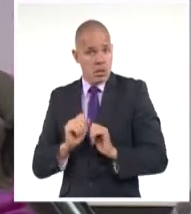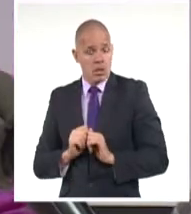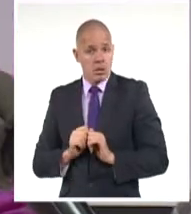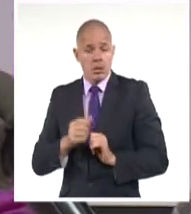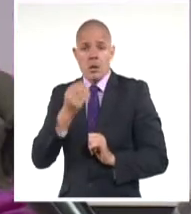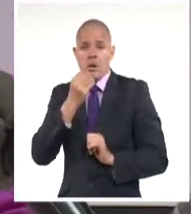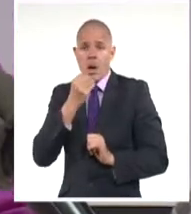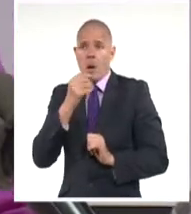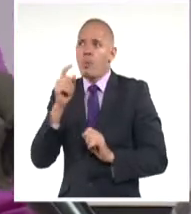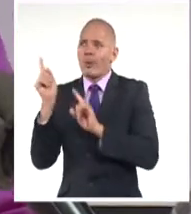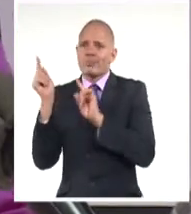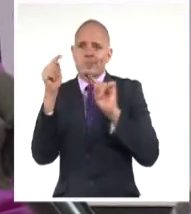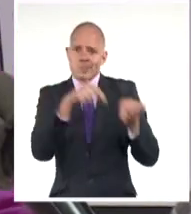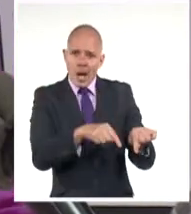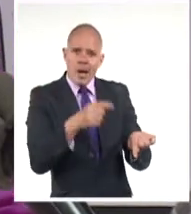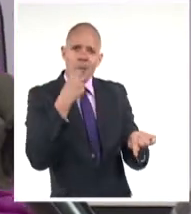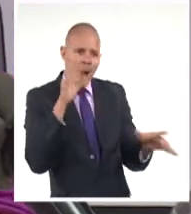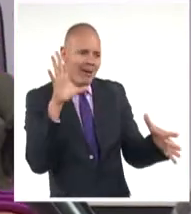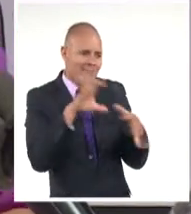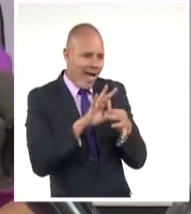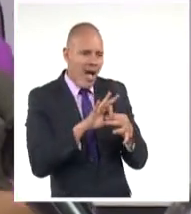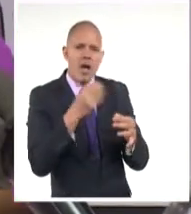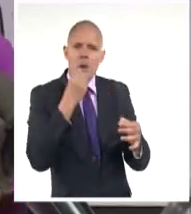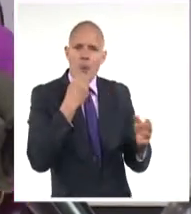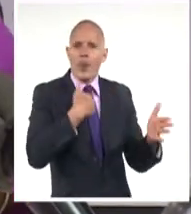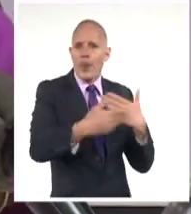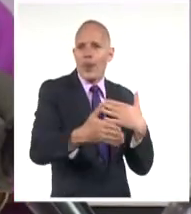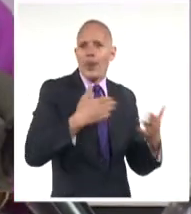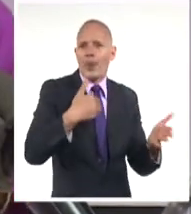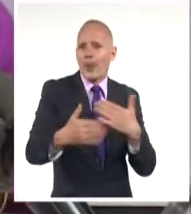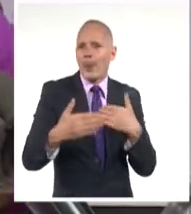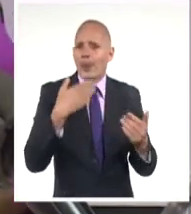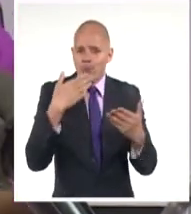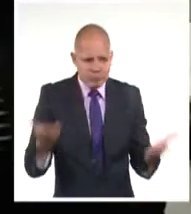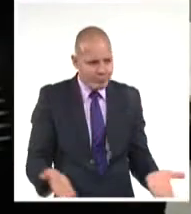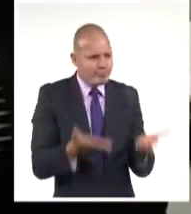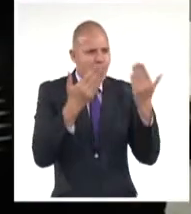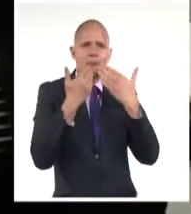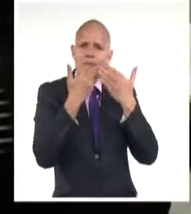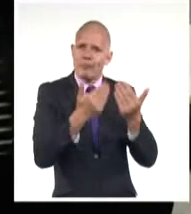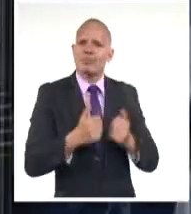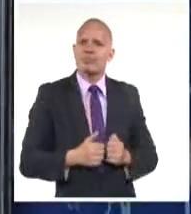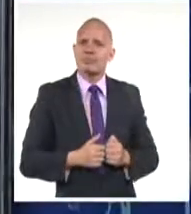tengan éxito en Cuba y que sobre todo se pueda desarrollar la industria.